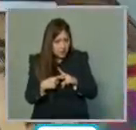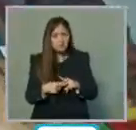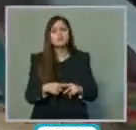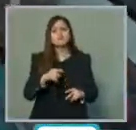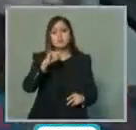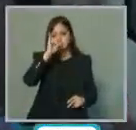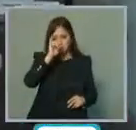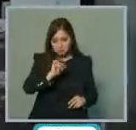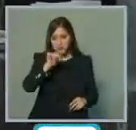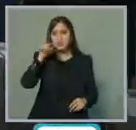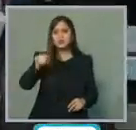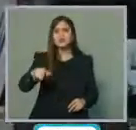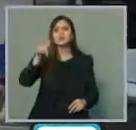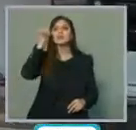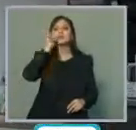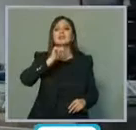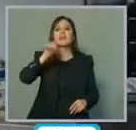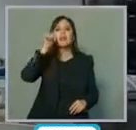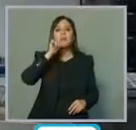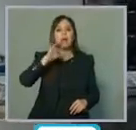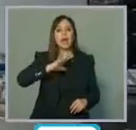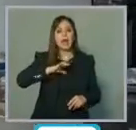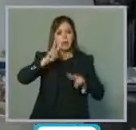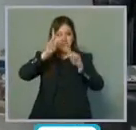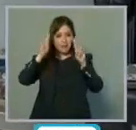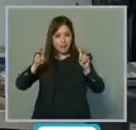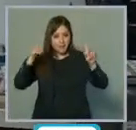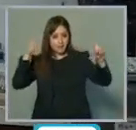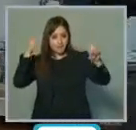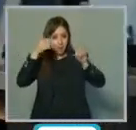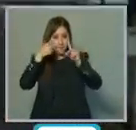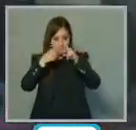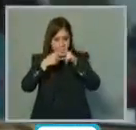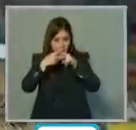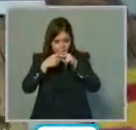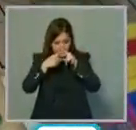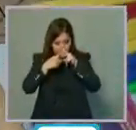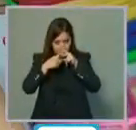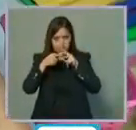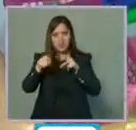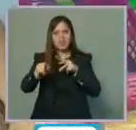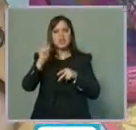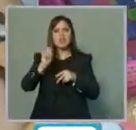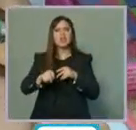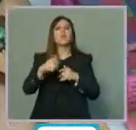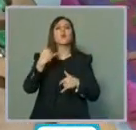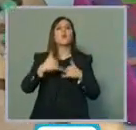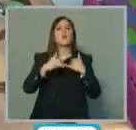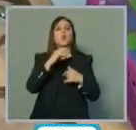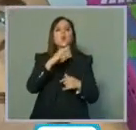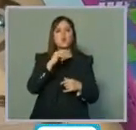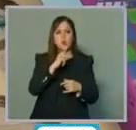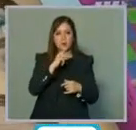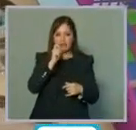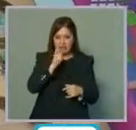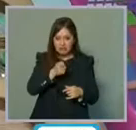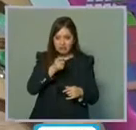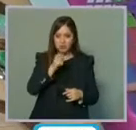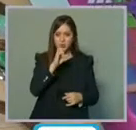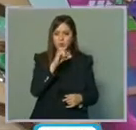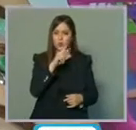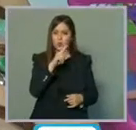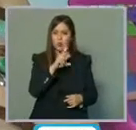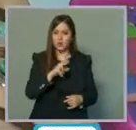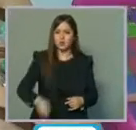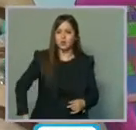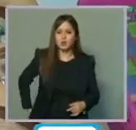juegos tienen un principio matemático. Este juego, por ejemplo, es el juego de Ur. Es uno de los juegos más